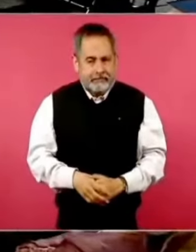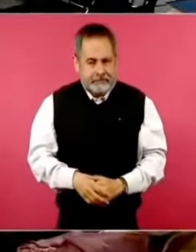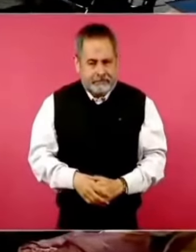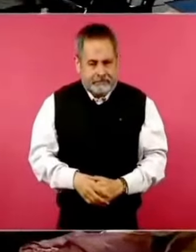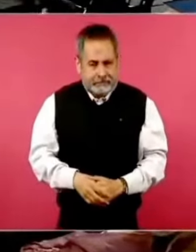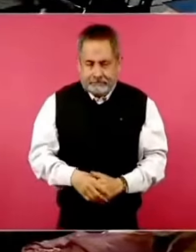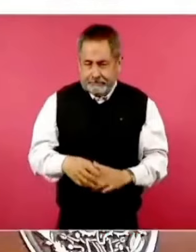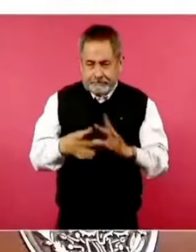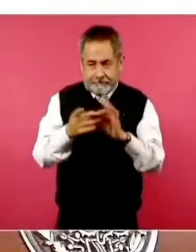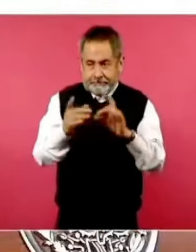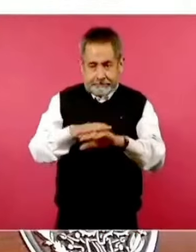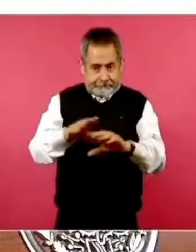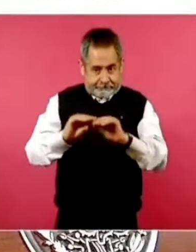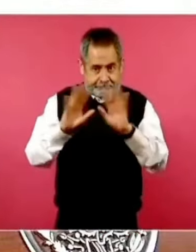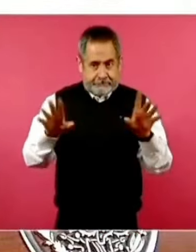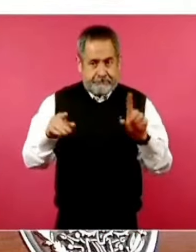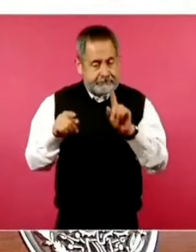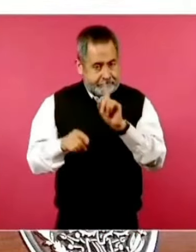muy claro,